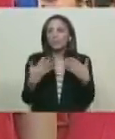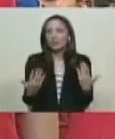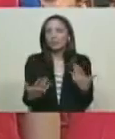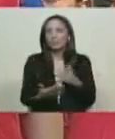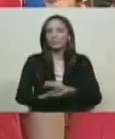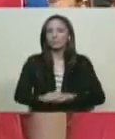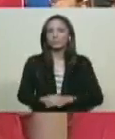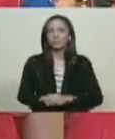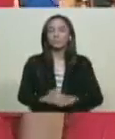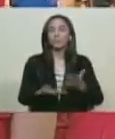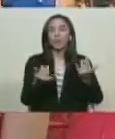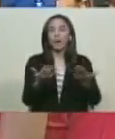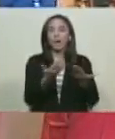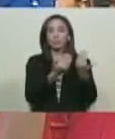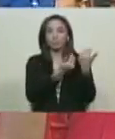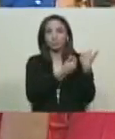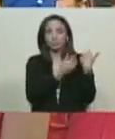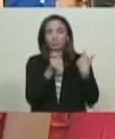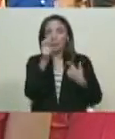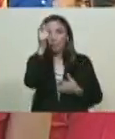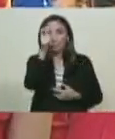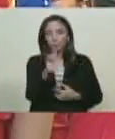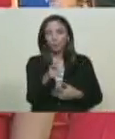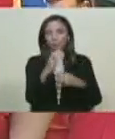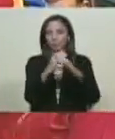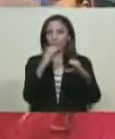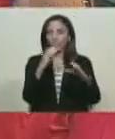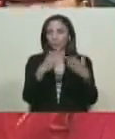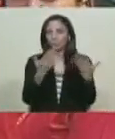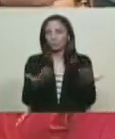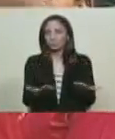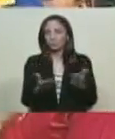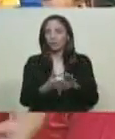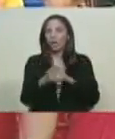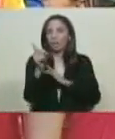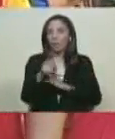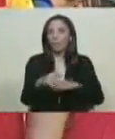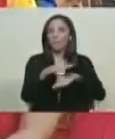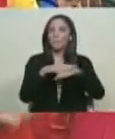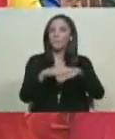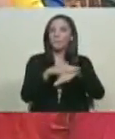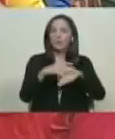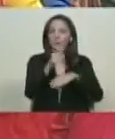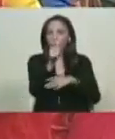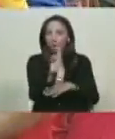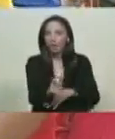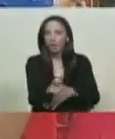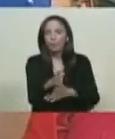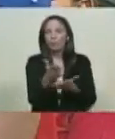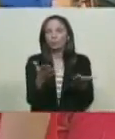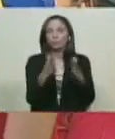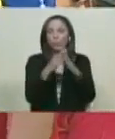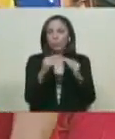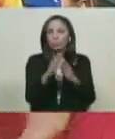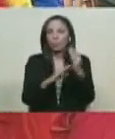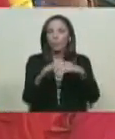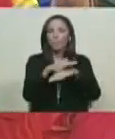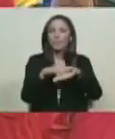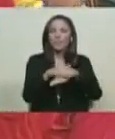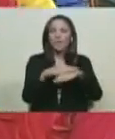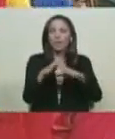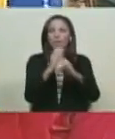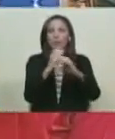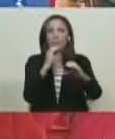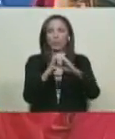un representante transportista no solo en Fontur, sino también dentro del ministerio y dentro también de todas las organizaciones,